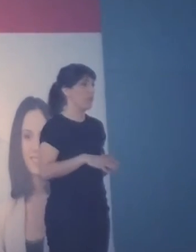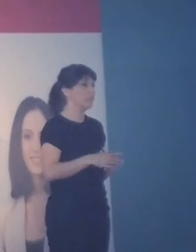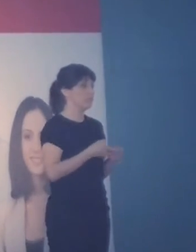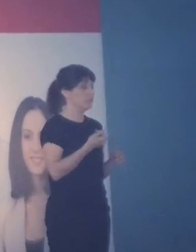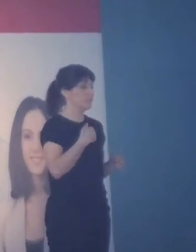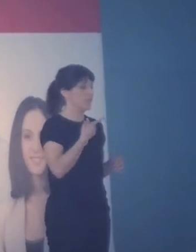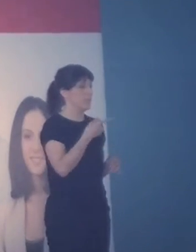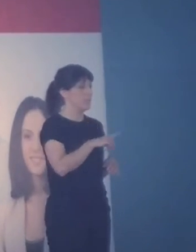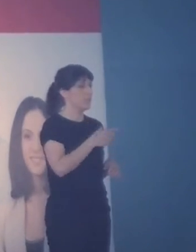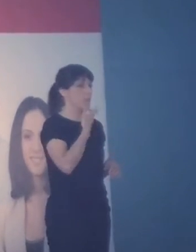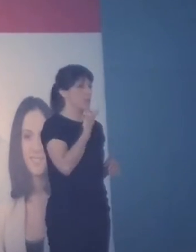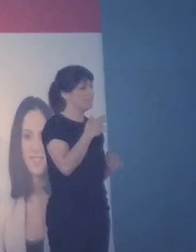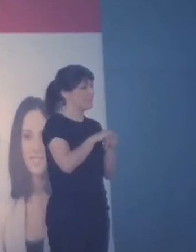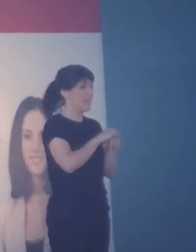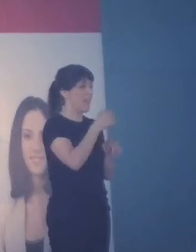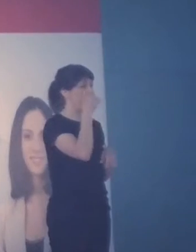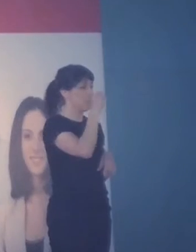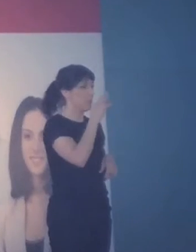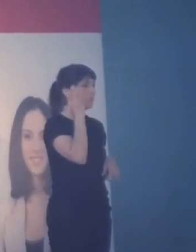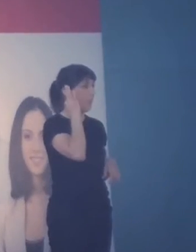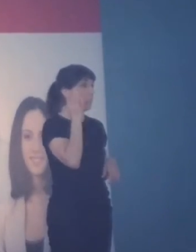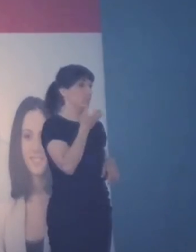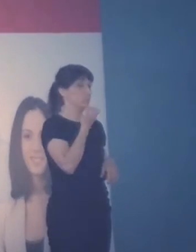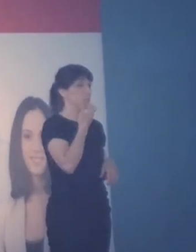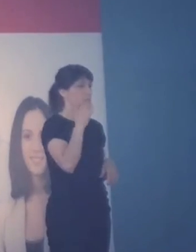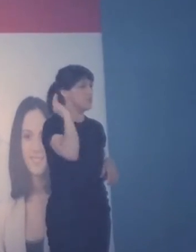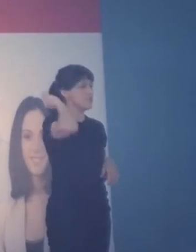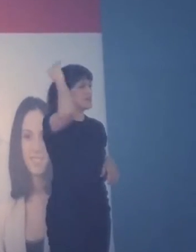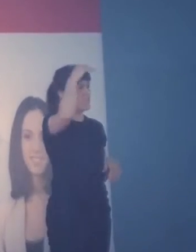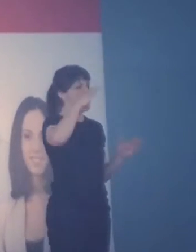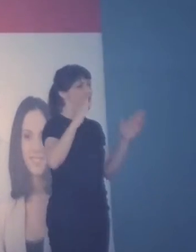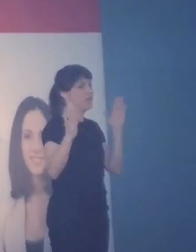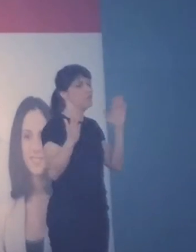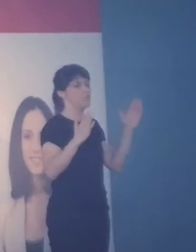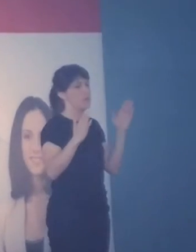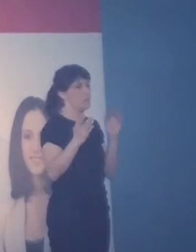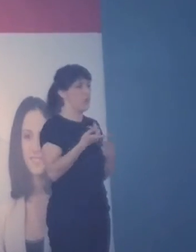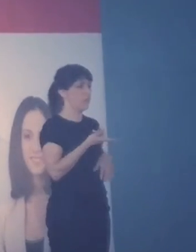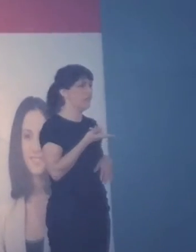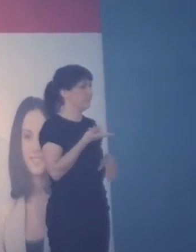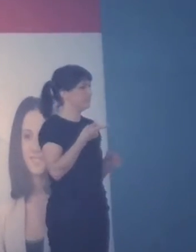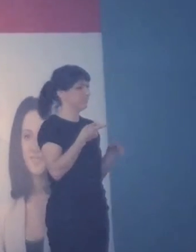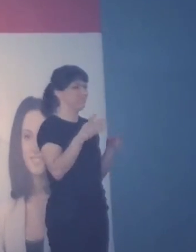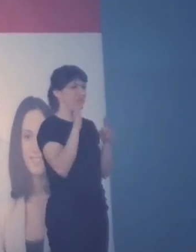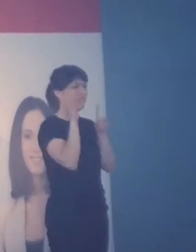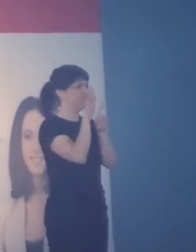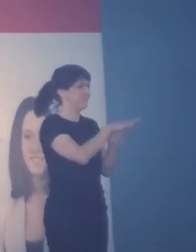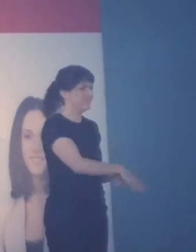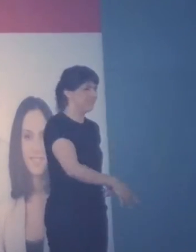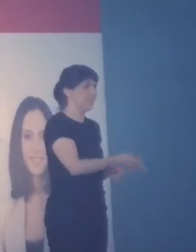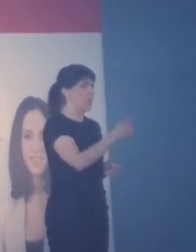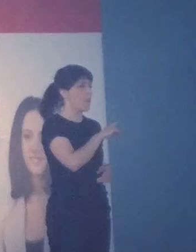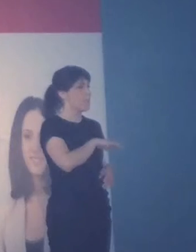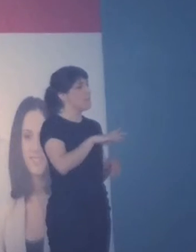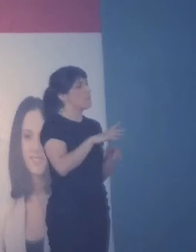Direimos, amigos e amigas, que caeu o Imperio Romano, que caeu o Imperio Bizantino,